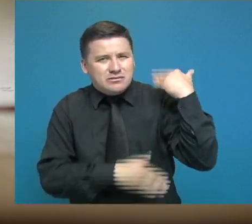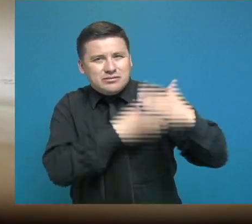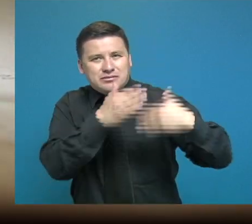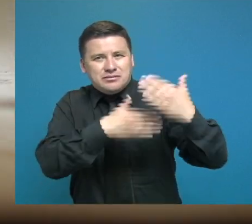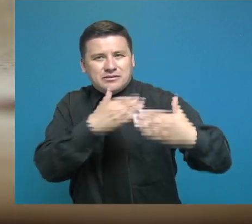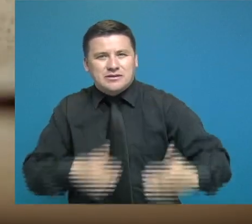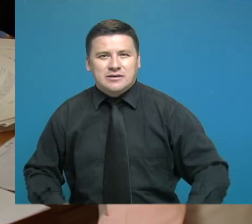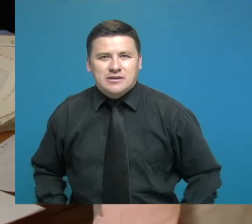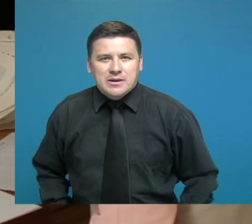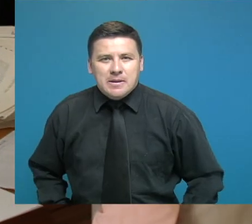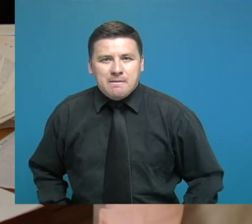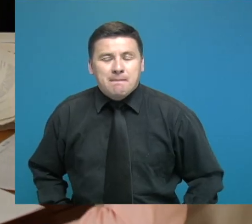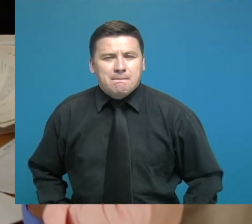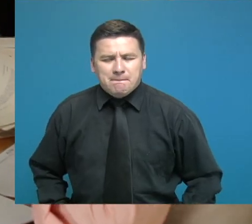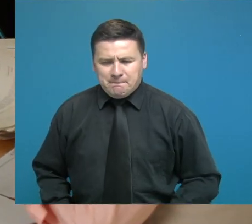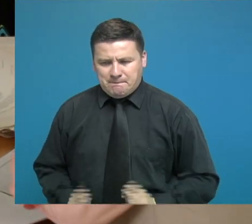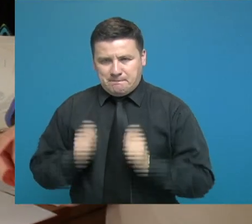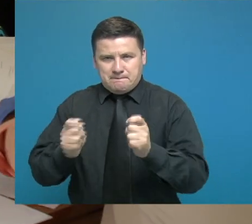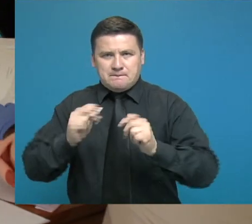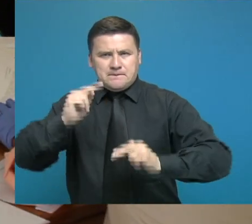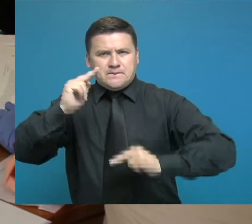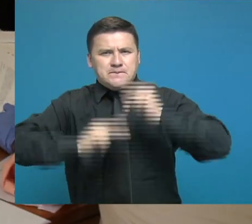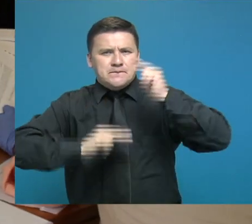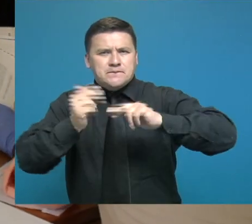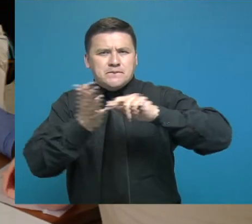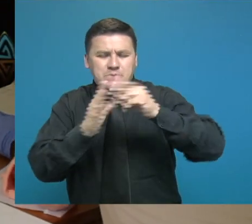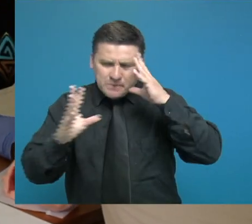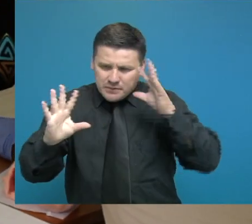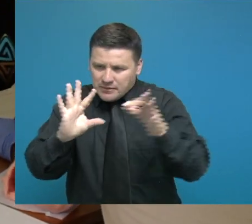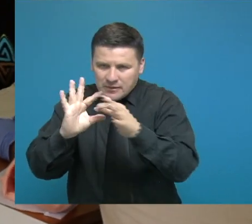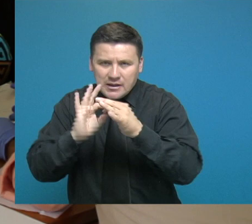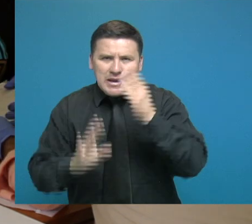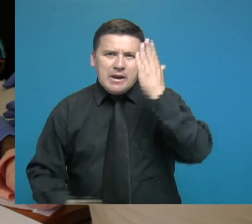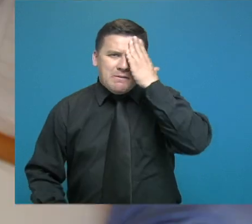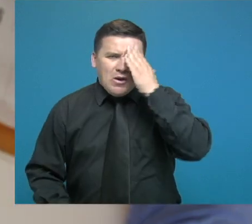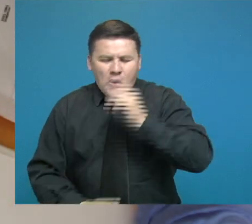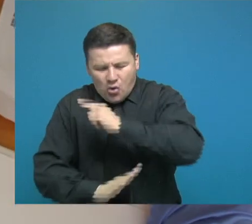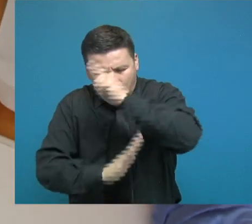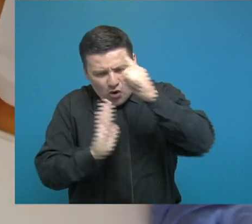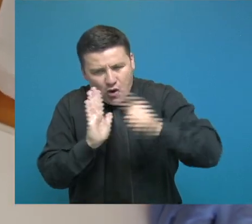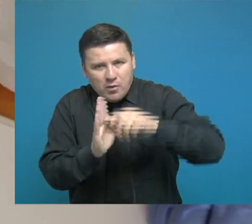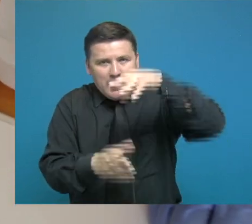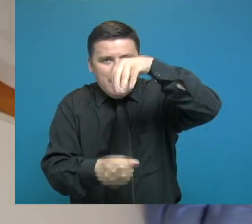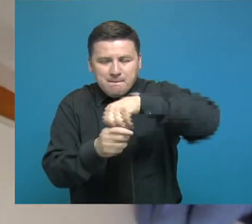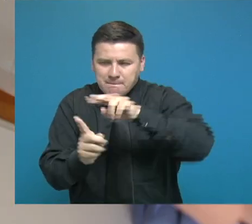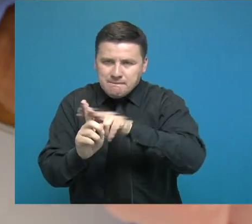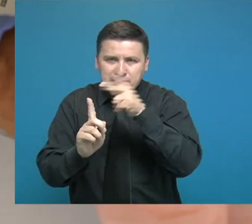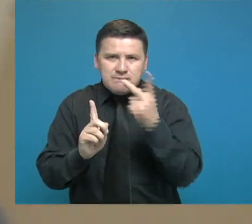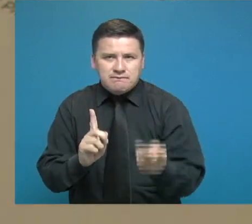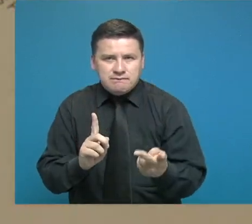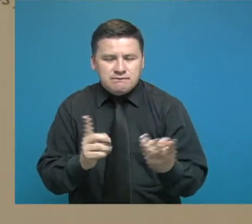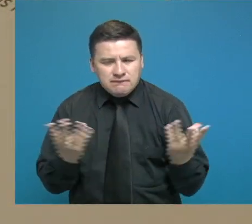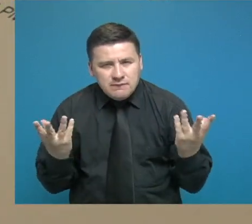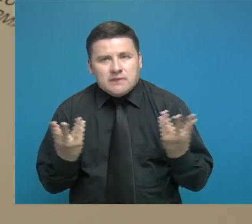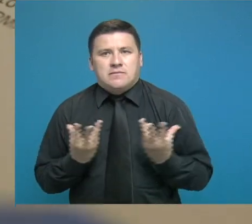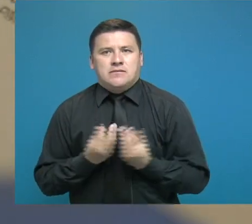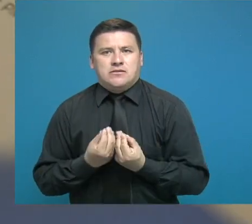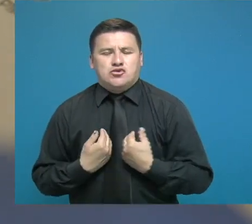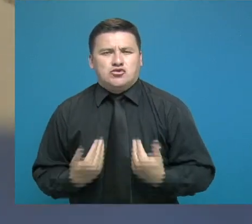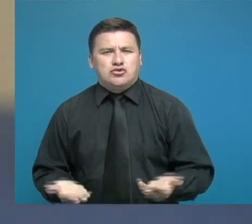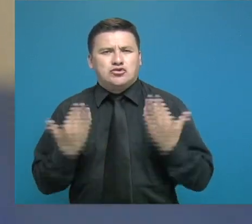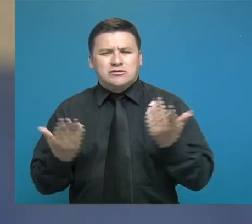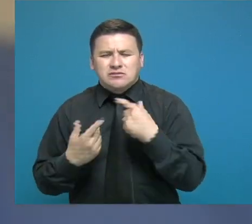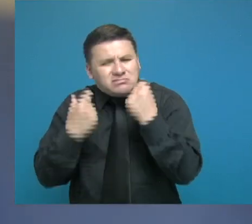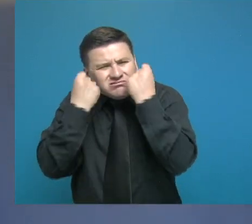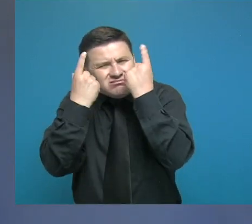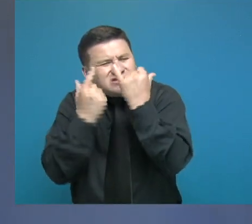del conflicto. Aportar a la construcción de una memoria colectiva que le devuelva integridad a las víctimas y que a la vez